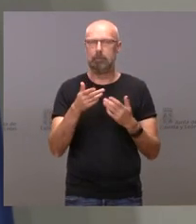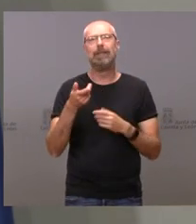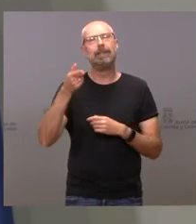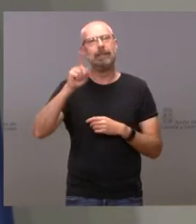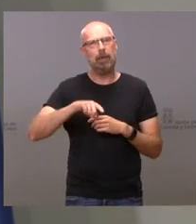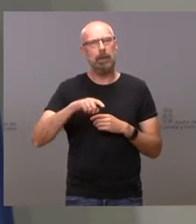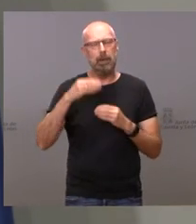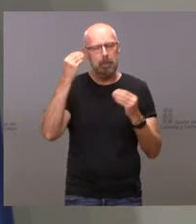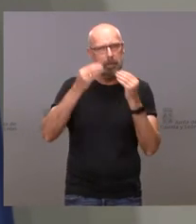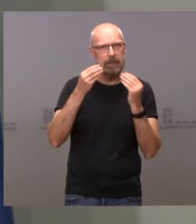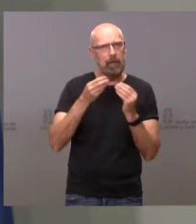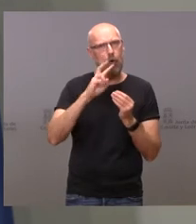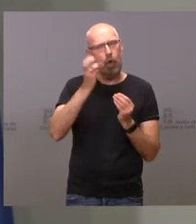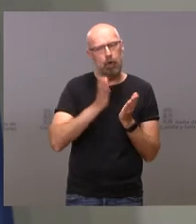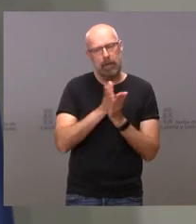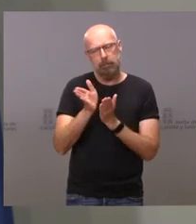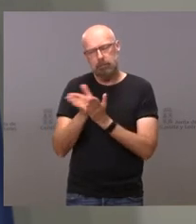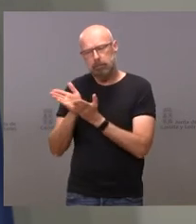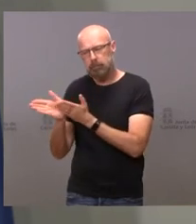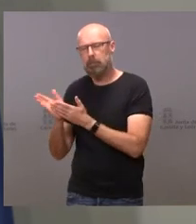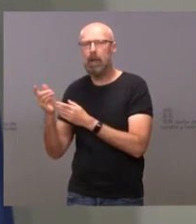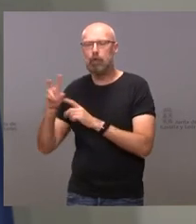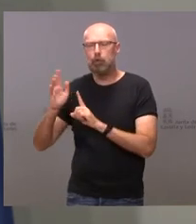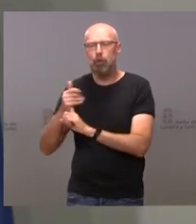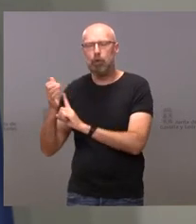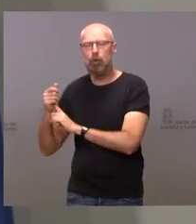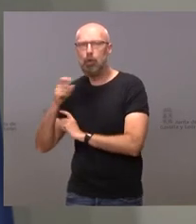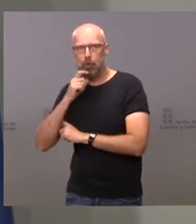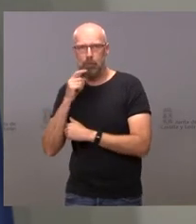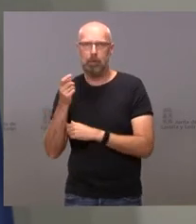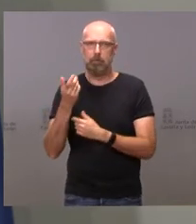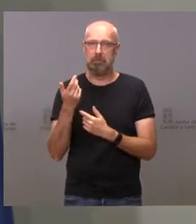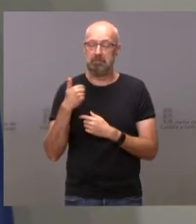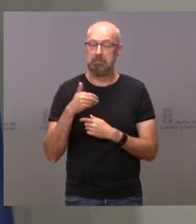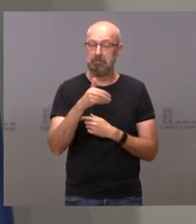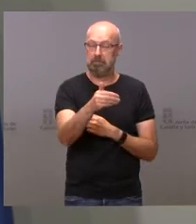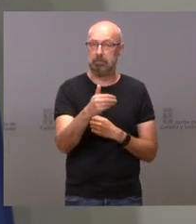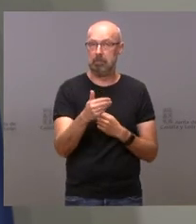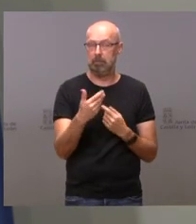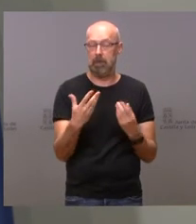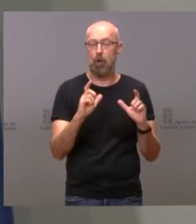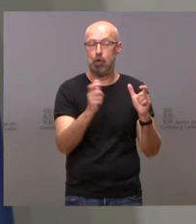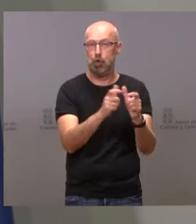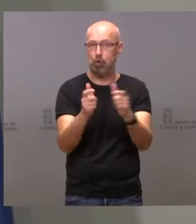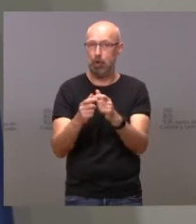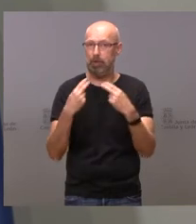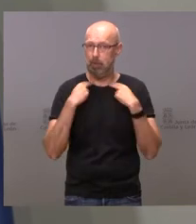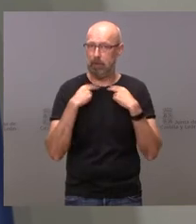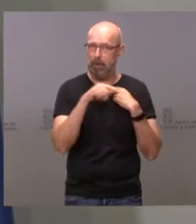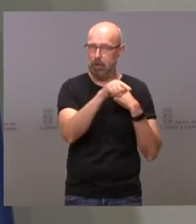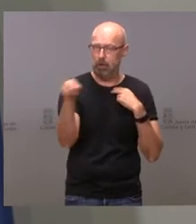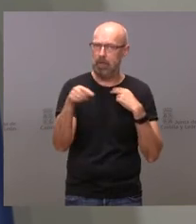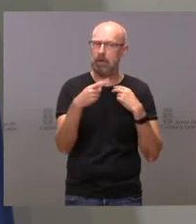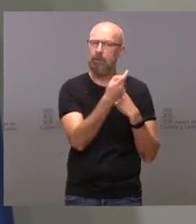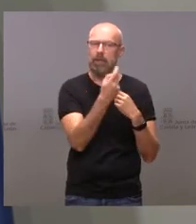otras opciones, y a lo largo de las reuniones que se están teniendo y que se van a tener con las diputaciones, vamos a barajar otras opciones